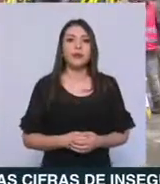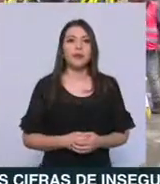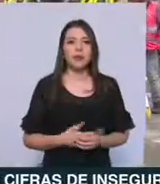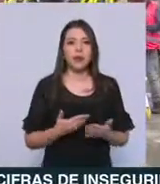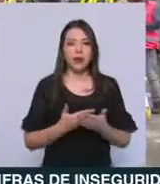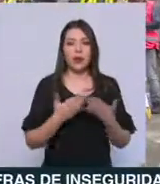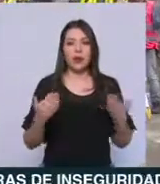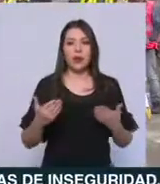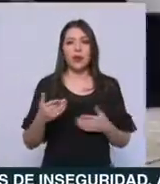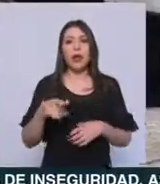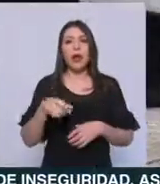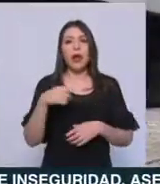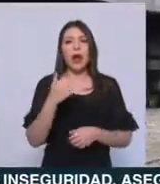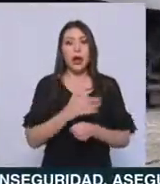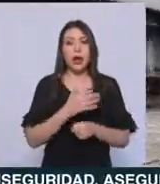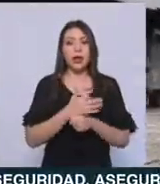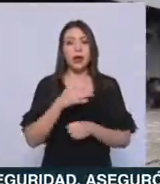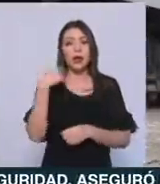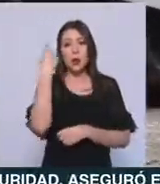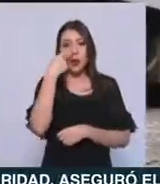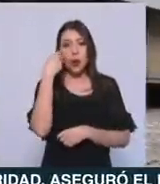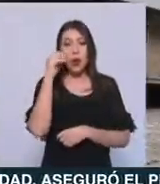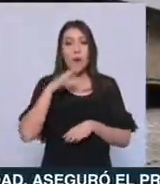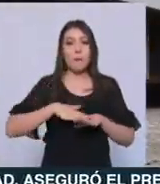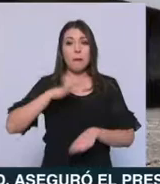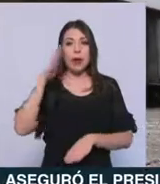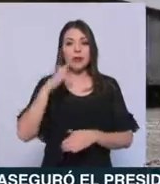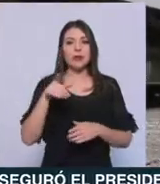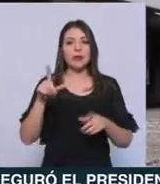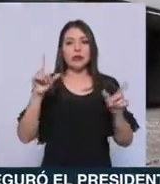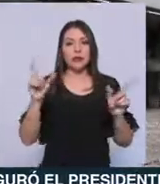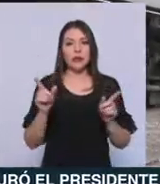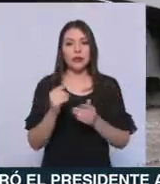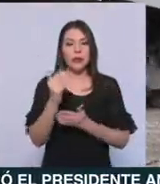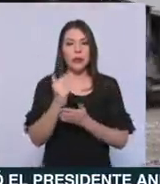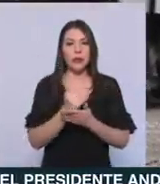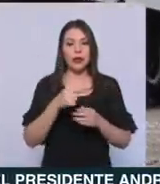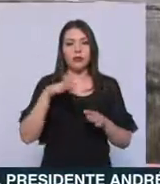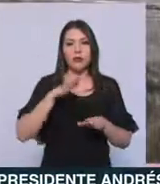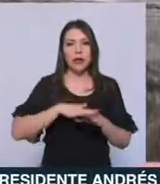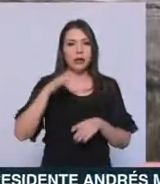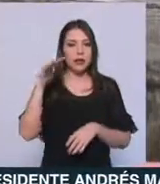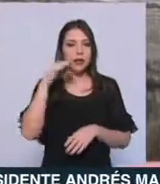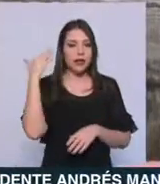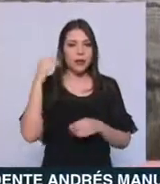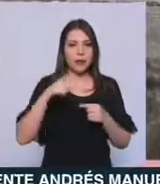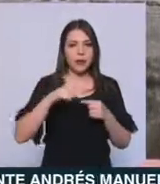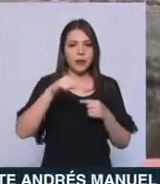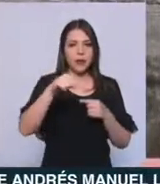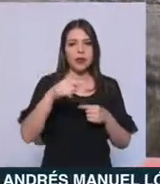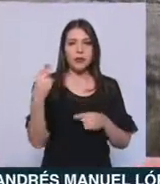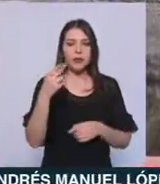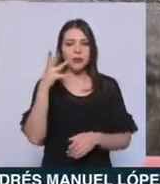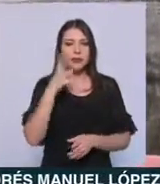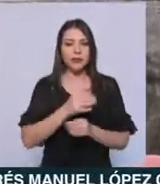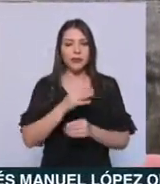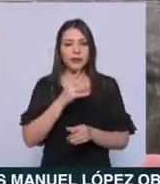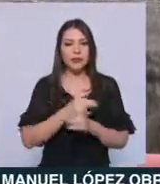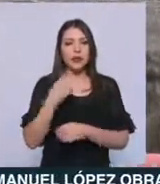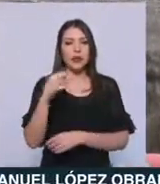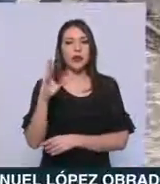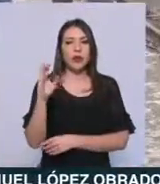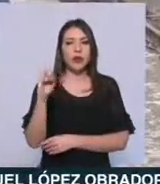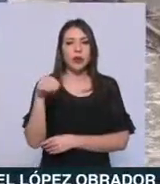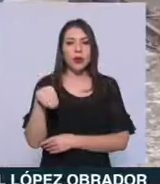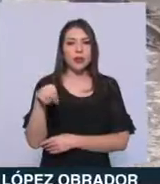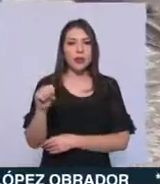de 1 hora o más. La empresa encargada del proyecto será Comsa Infraestructuras, empresa que cuenta con experiencia